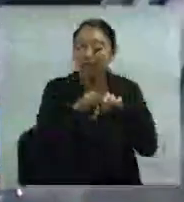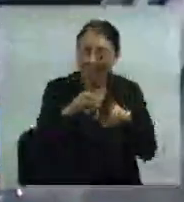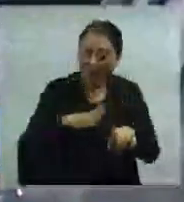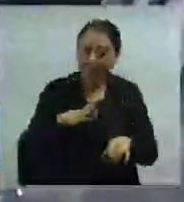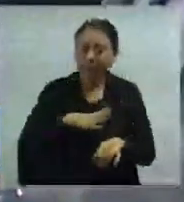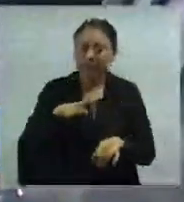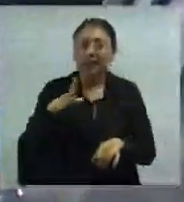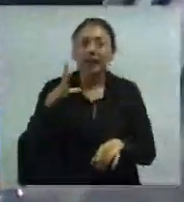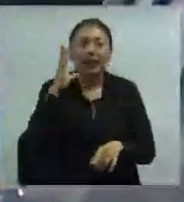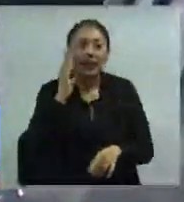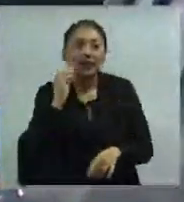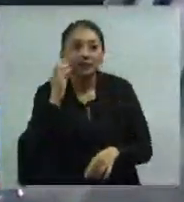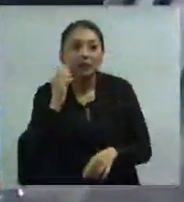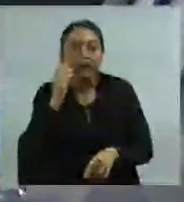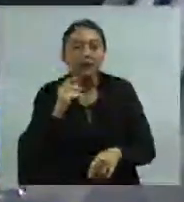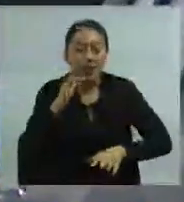Y